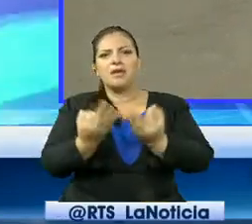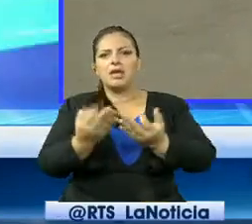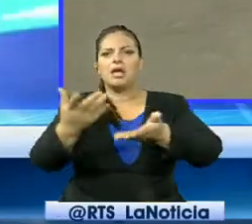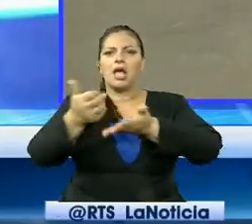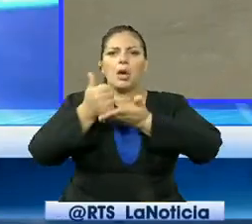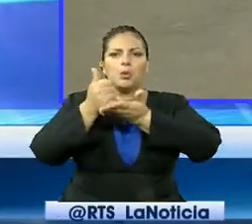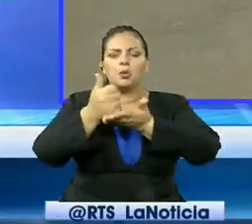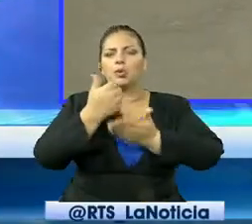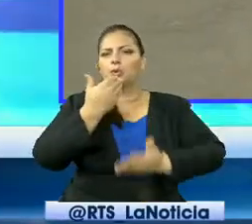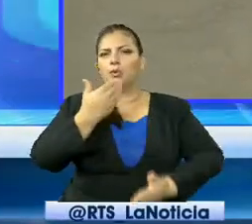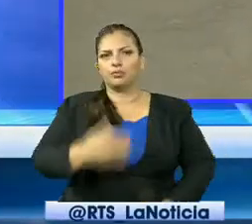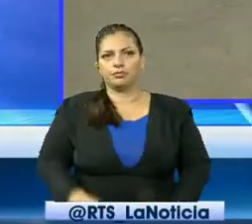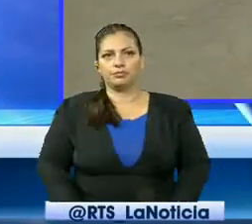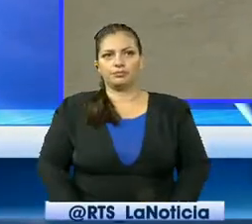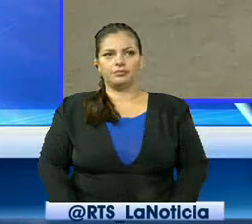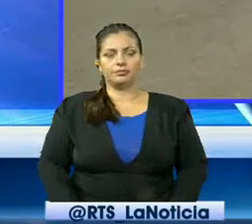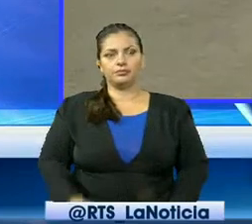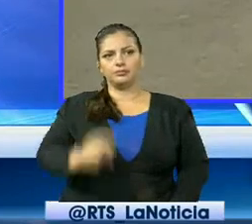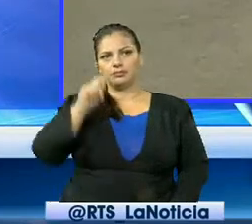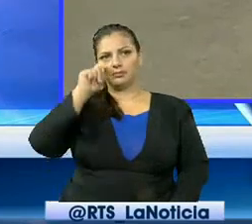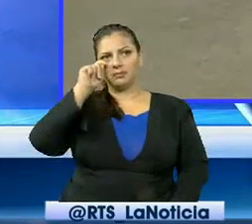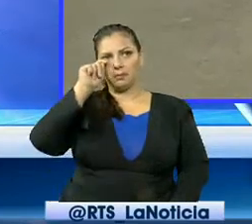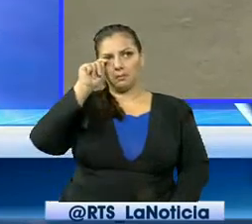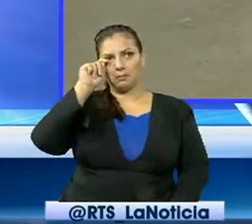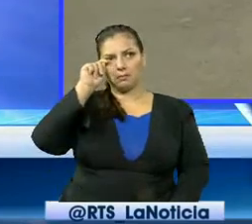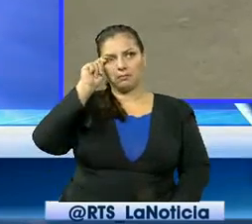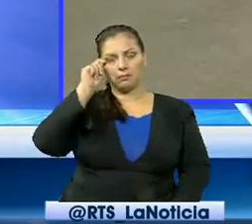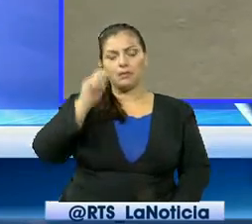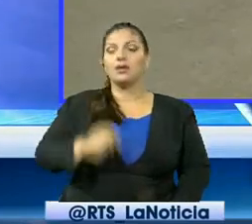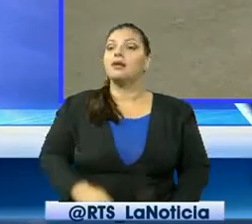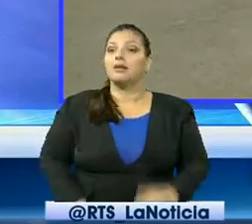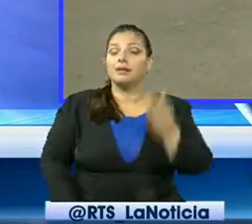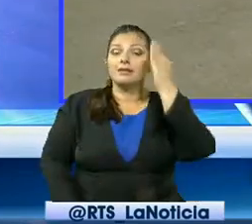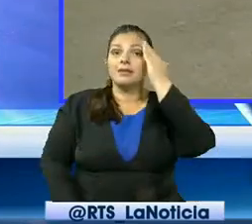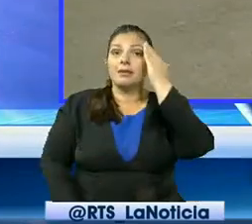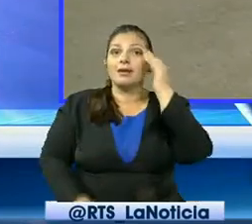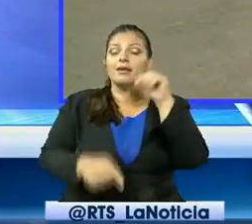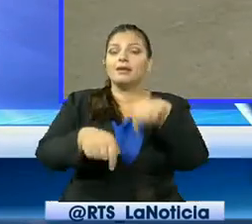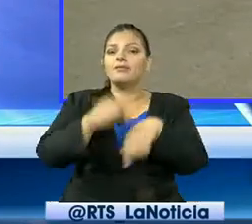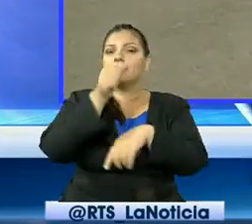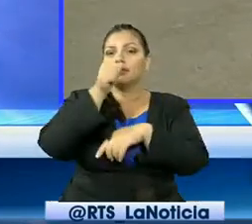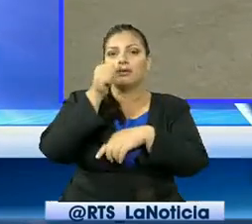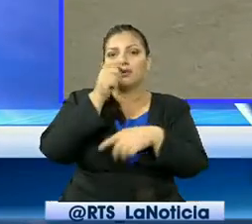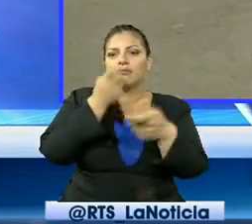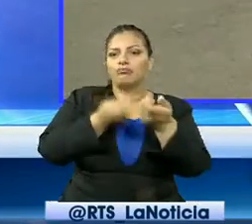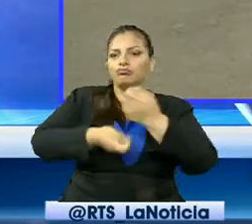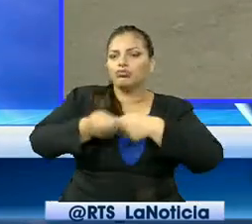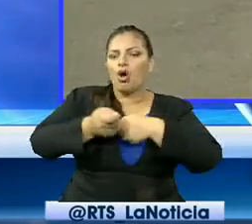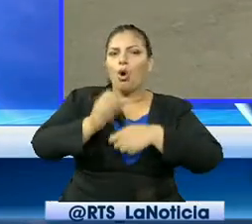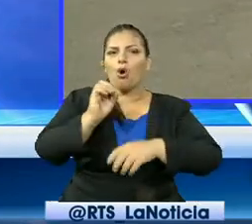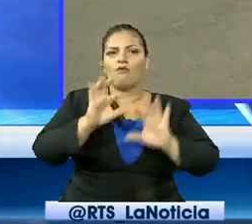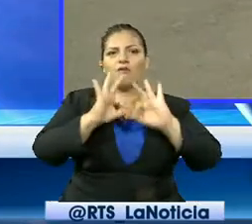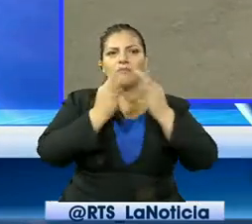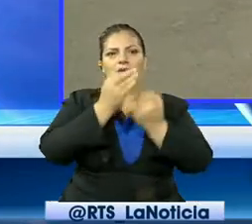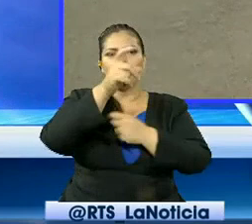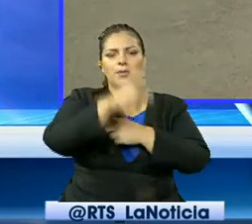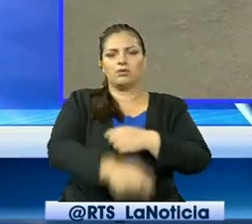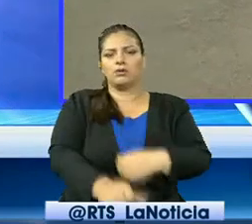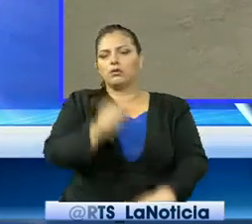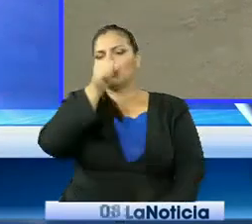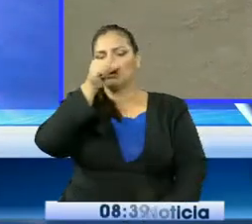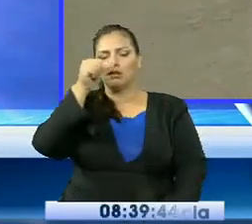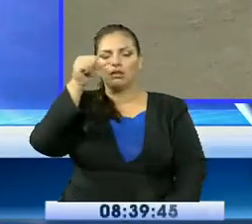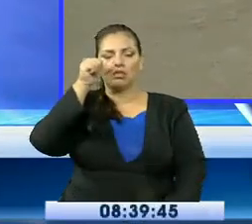siendo Víctimas de tanto de los microtraficantes y también padeciendo con integrantes de esas familias que se encuentran